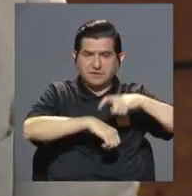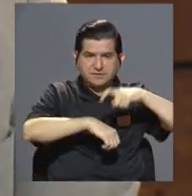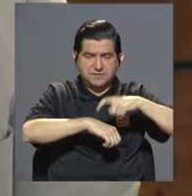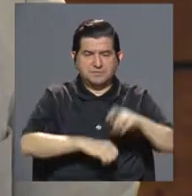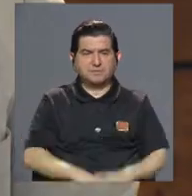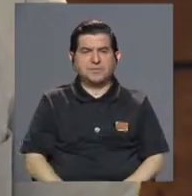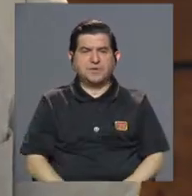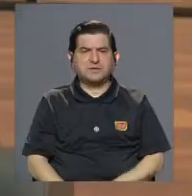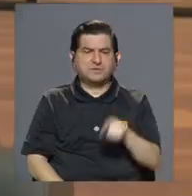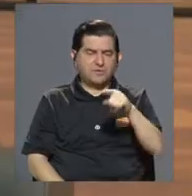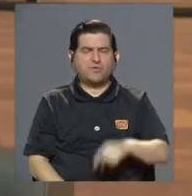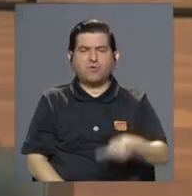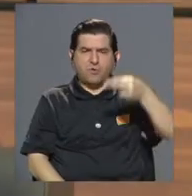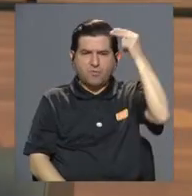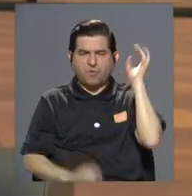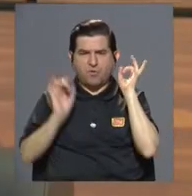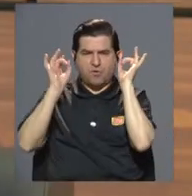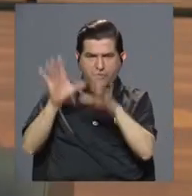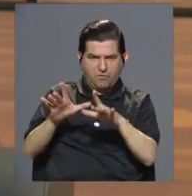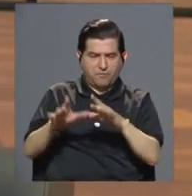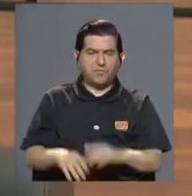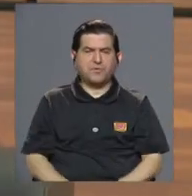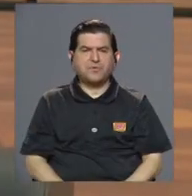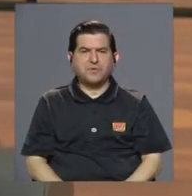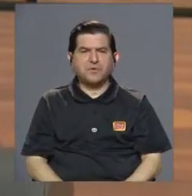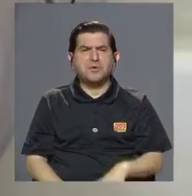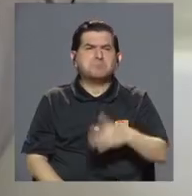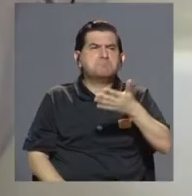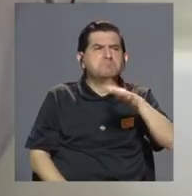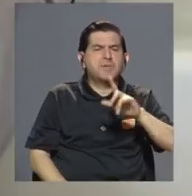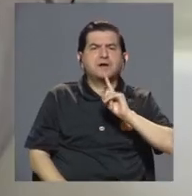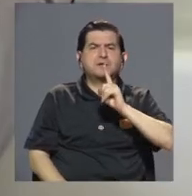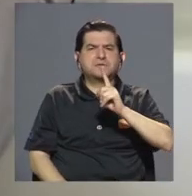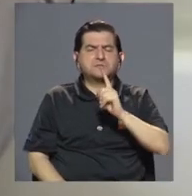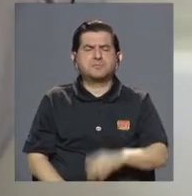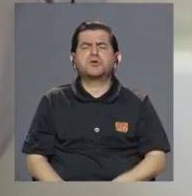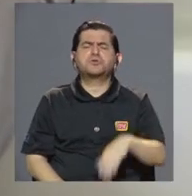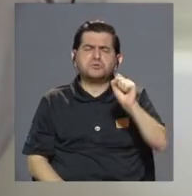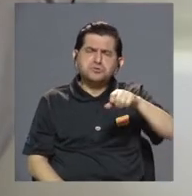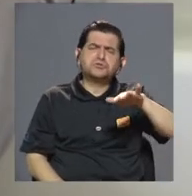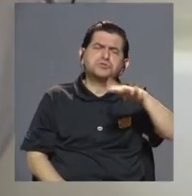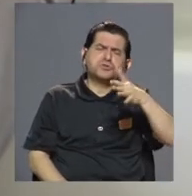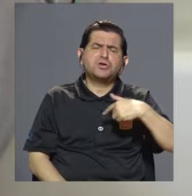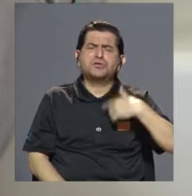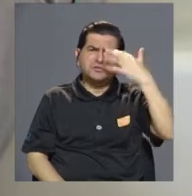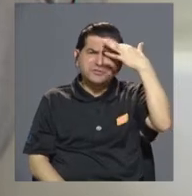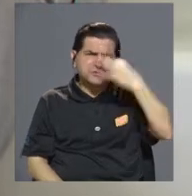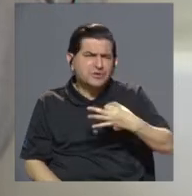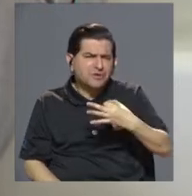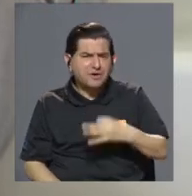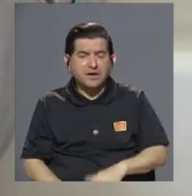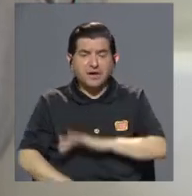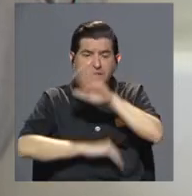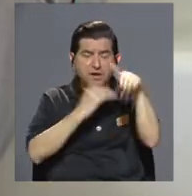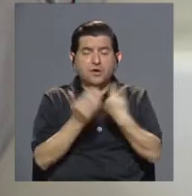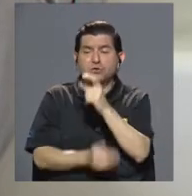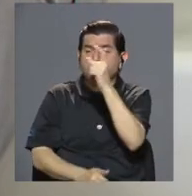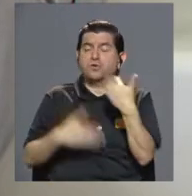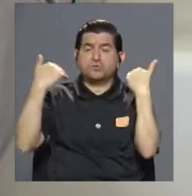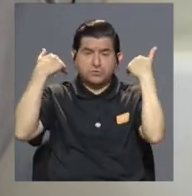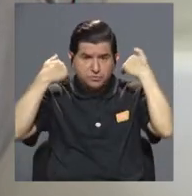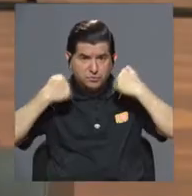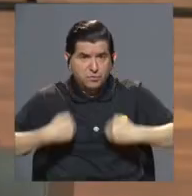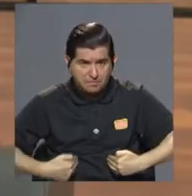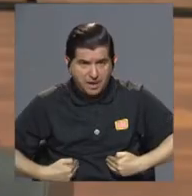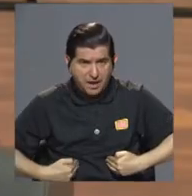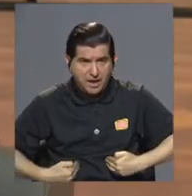se veía como homofobia. Así fue más o menos las declaraciones. Más o menos, es que yo creo que todos los seres humanos